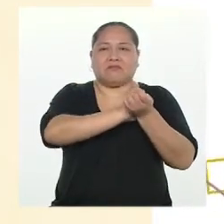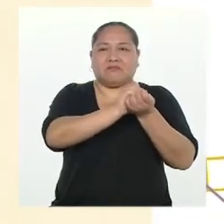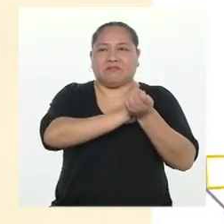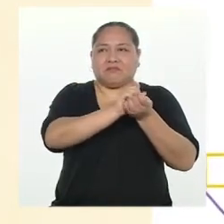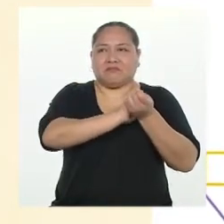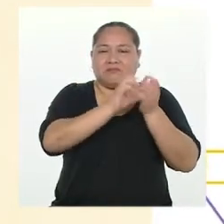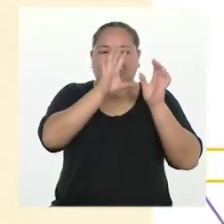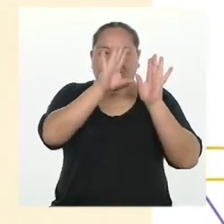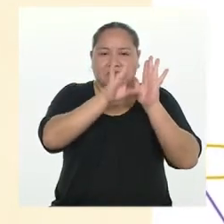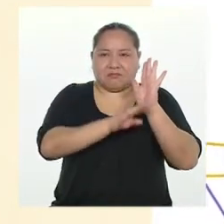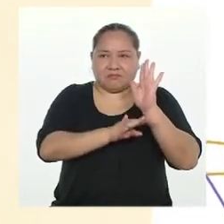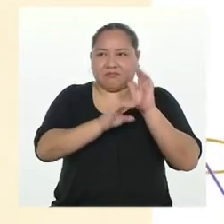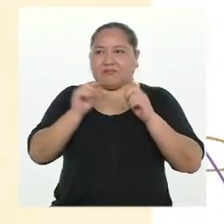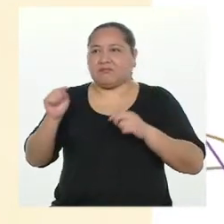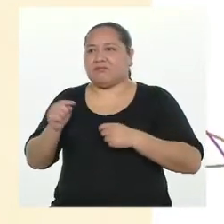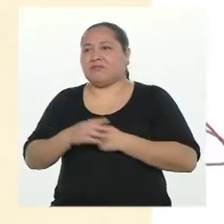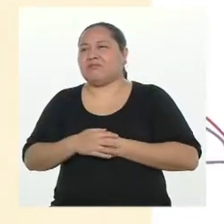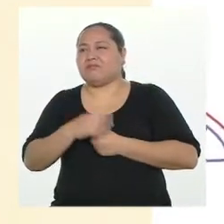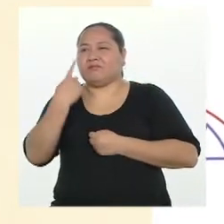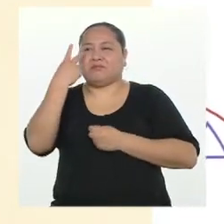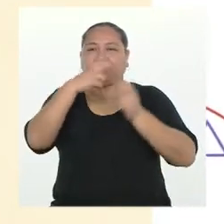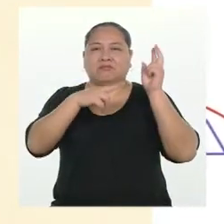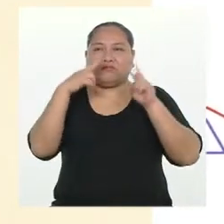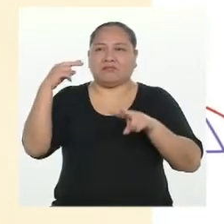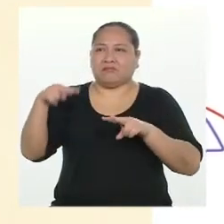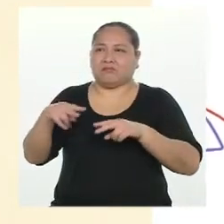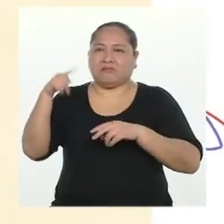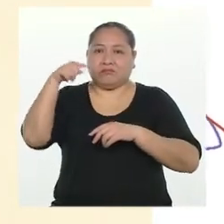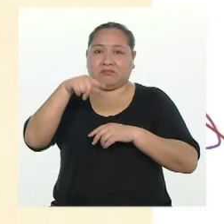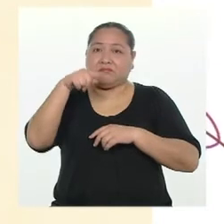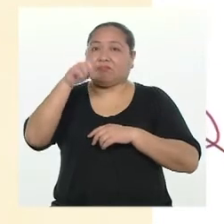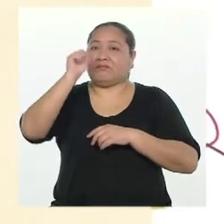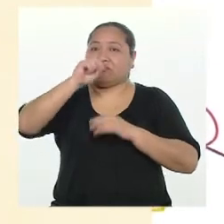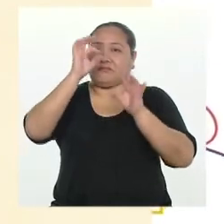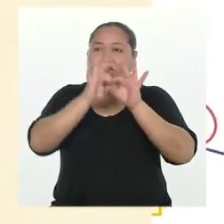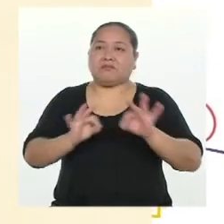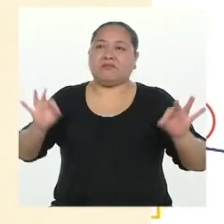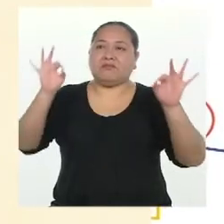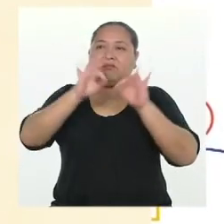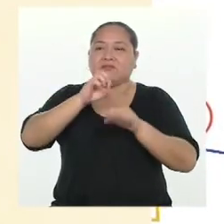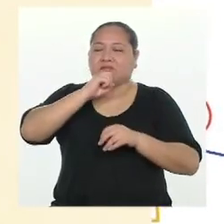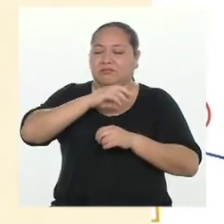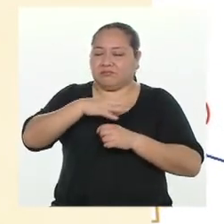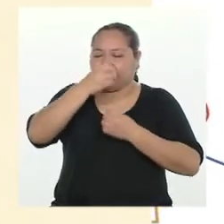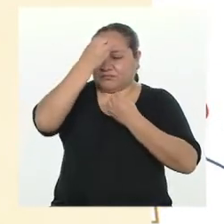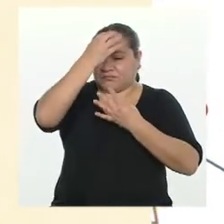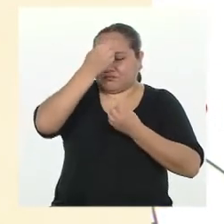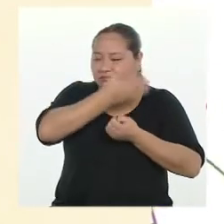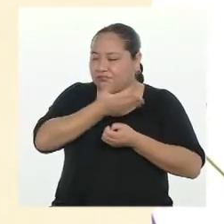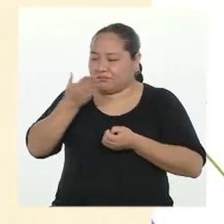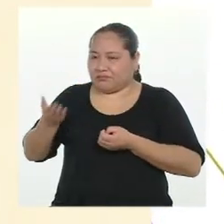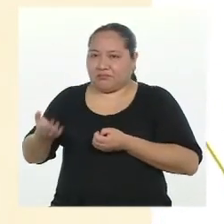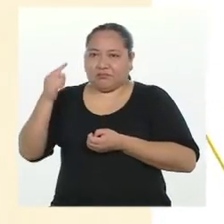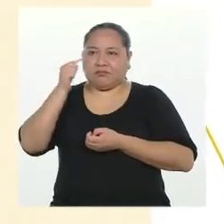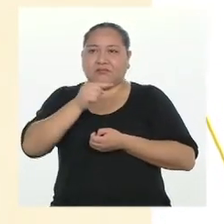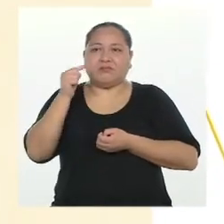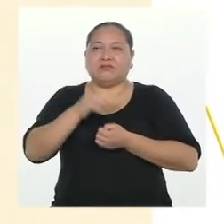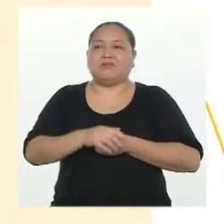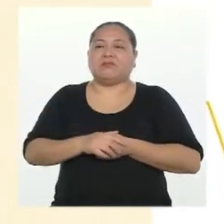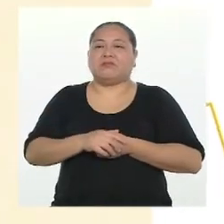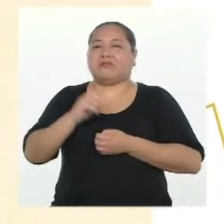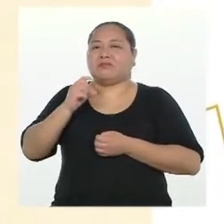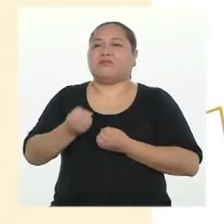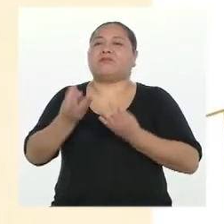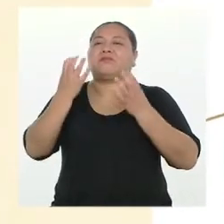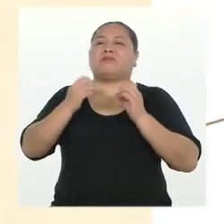con agua y jabón. ¿Se dan cuenta de que es importante hacer referencia a los datos, los cuales en este caso son